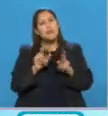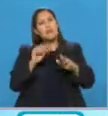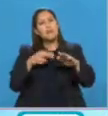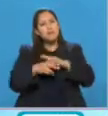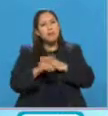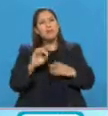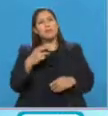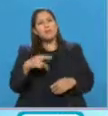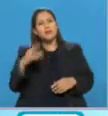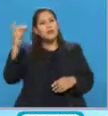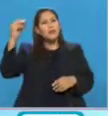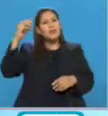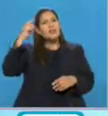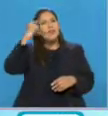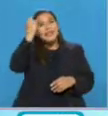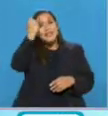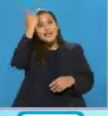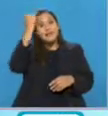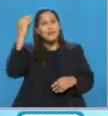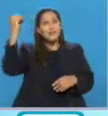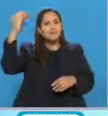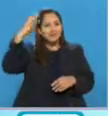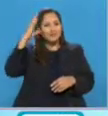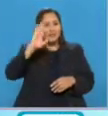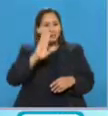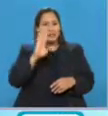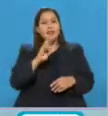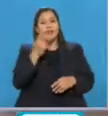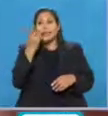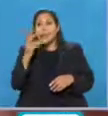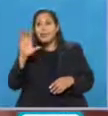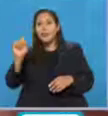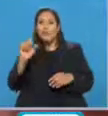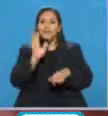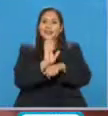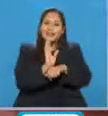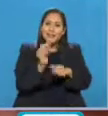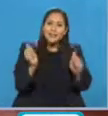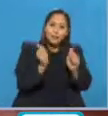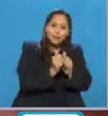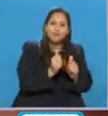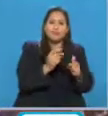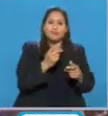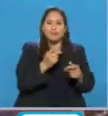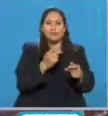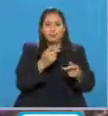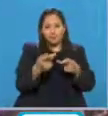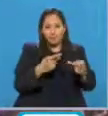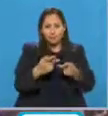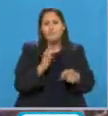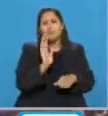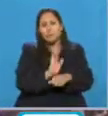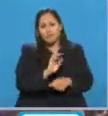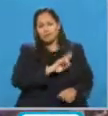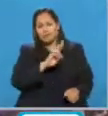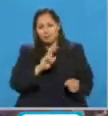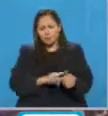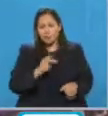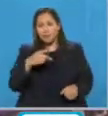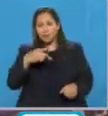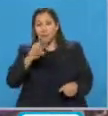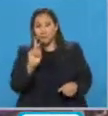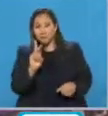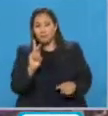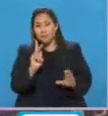un restaurante. Jarmusch dice, eso también se puede hacer en el cine. Entonces, es una película normal, digamos, pero desde un punto de